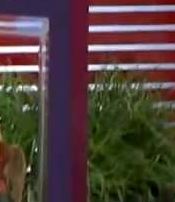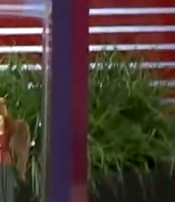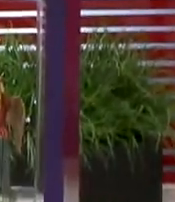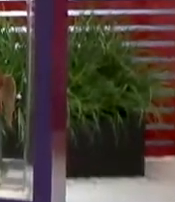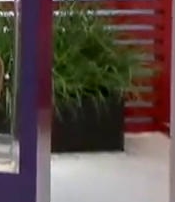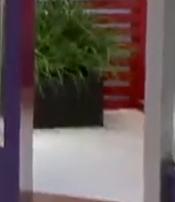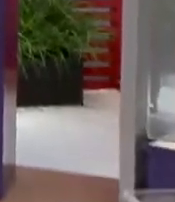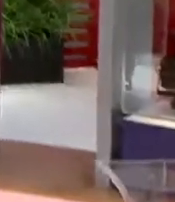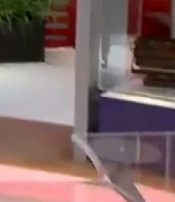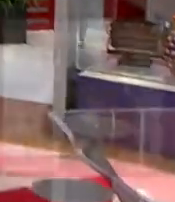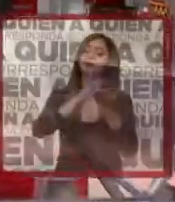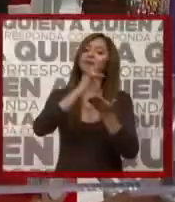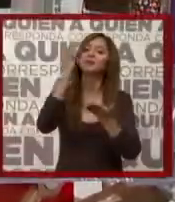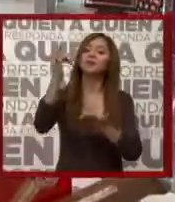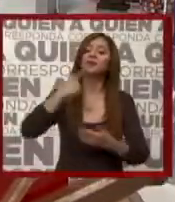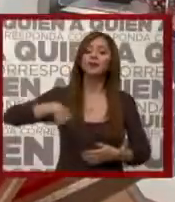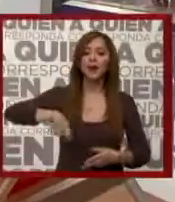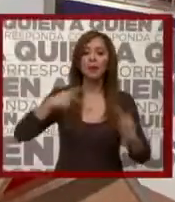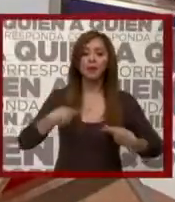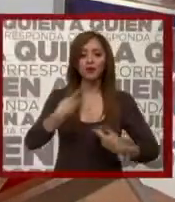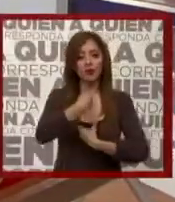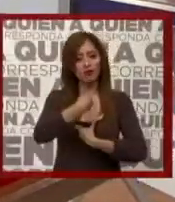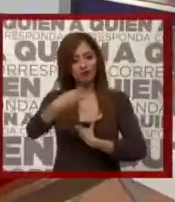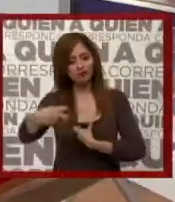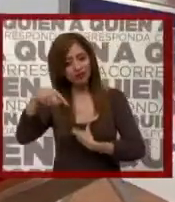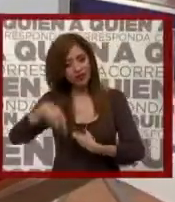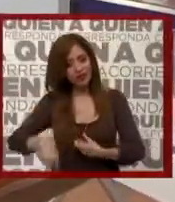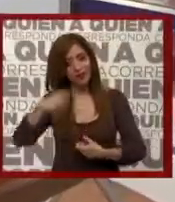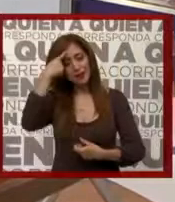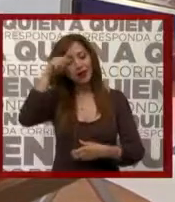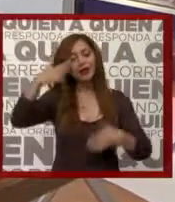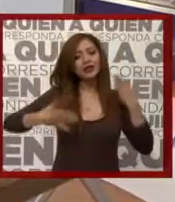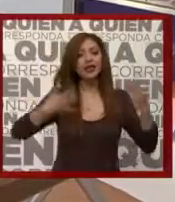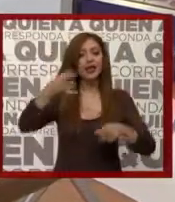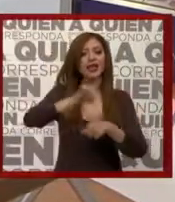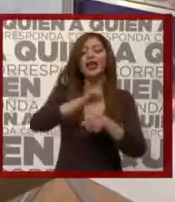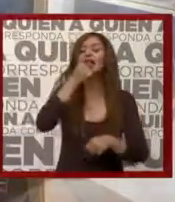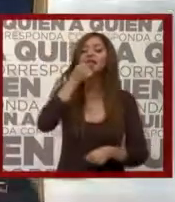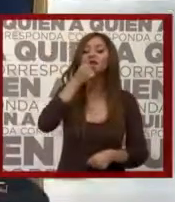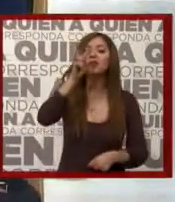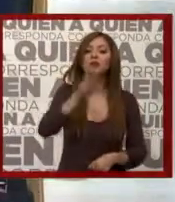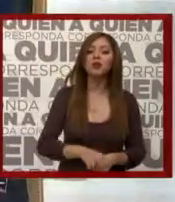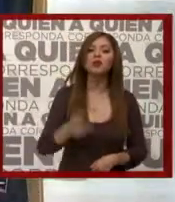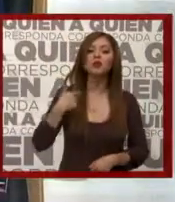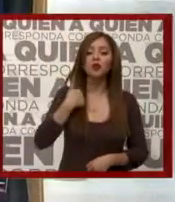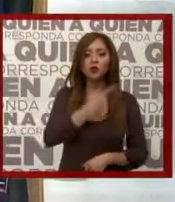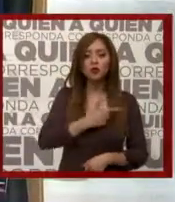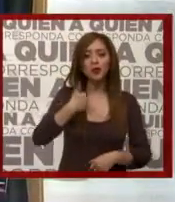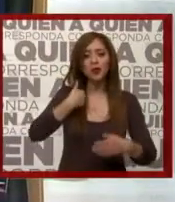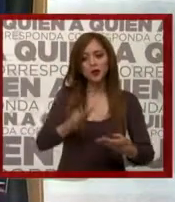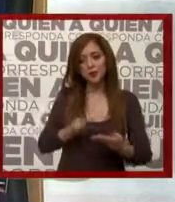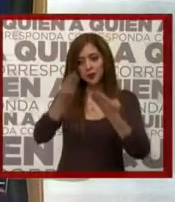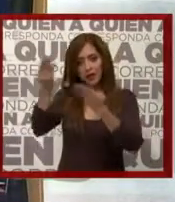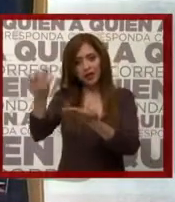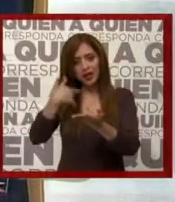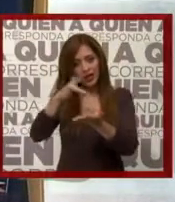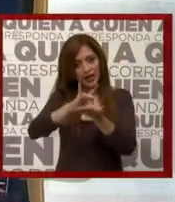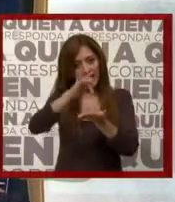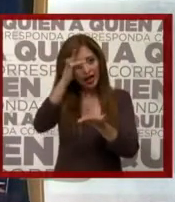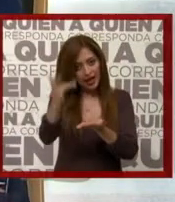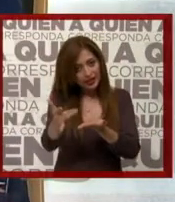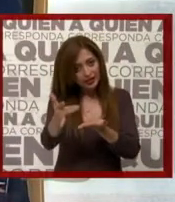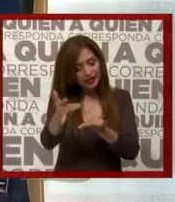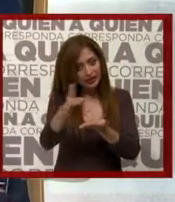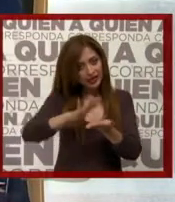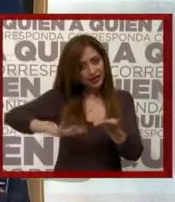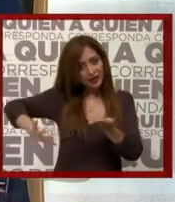Gracias por invitarnos a este festejo. Mil gracias. Y yo con todo gusto le hago llegar el agradecimiento de